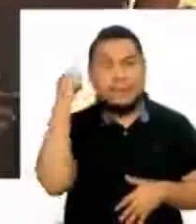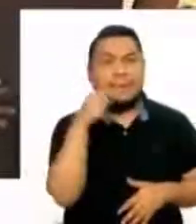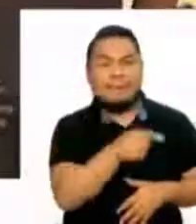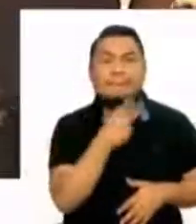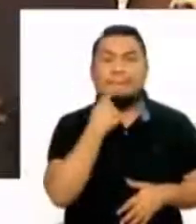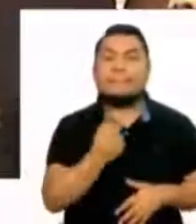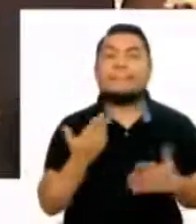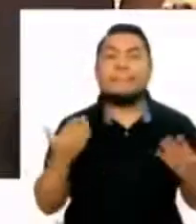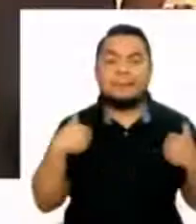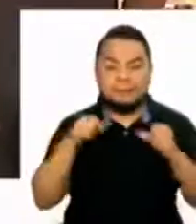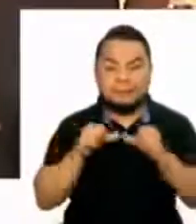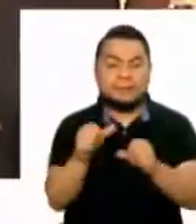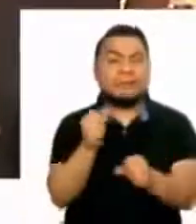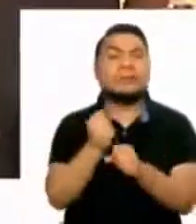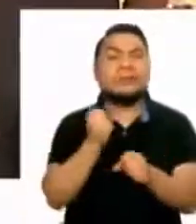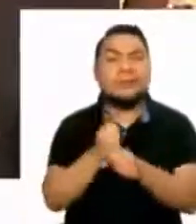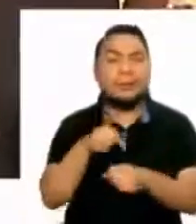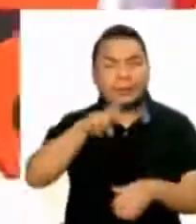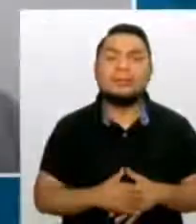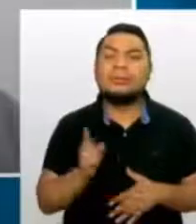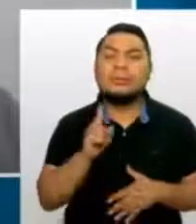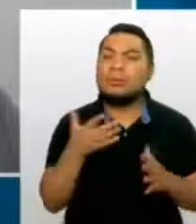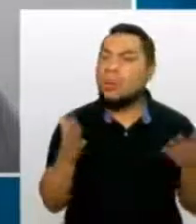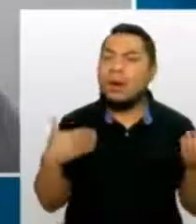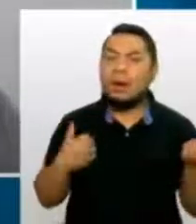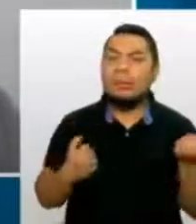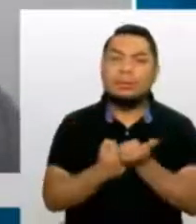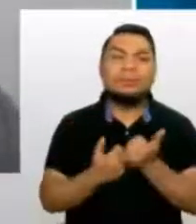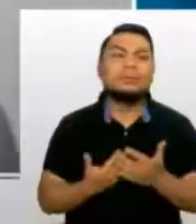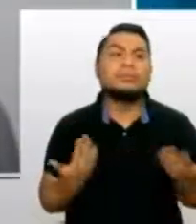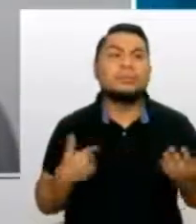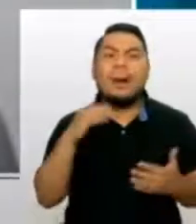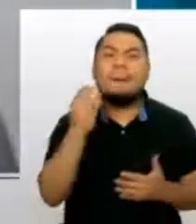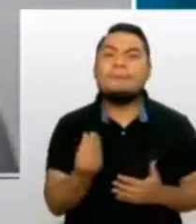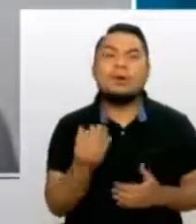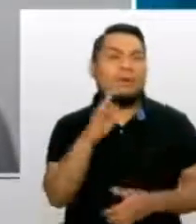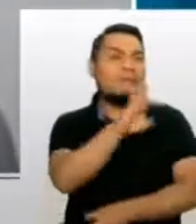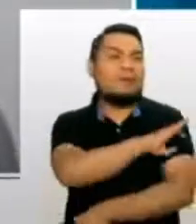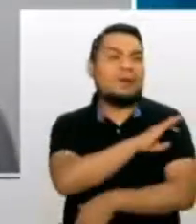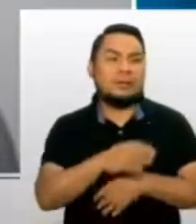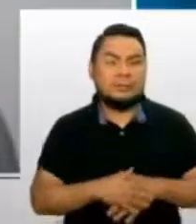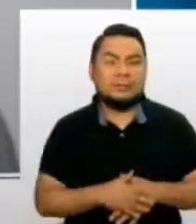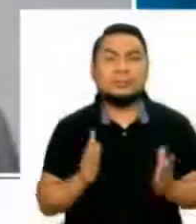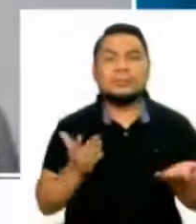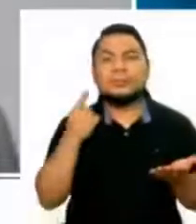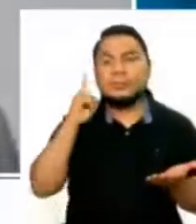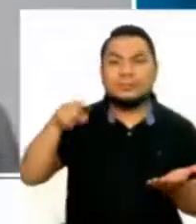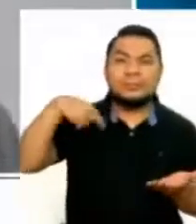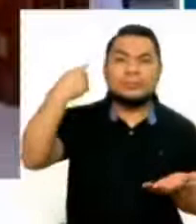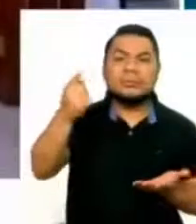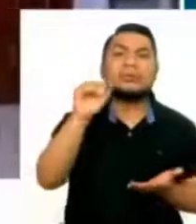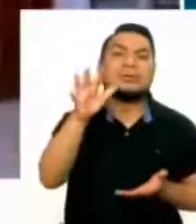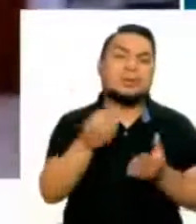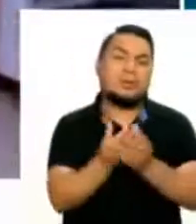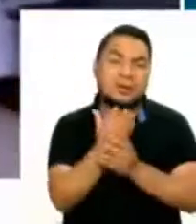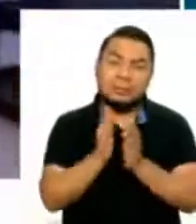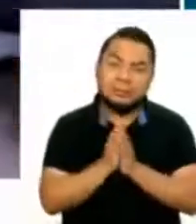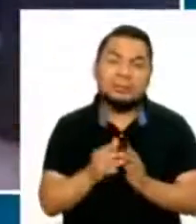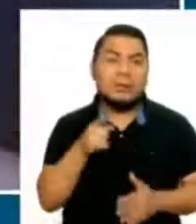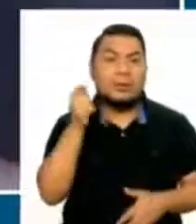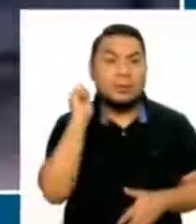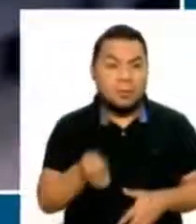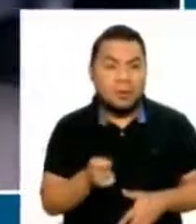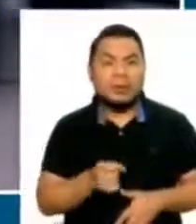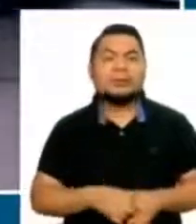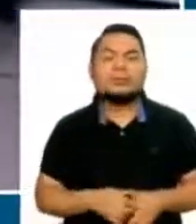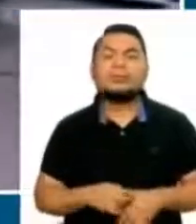Castillo dijo que seguirá trabajando por el país. Bueno amigos, ¿tú qué opinas? Déjanos tus comentarios, no olvides de suscribirte a nuestro